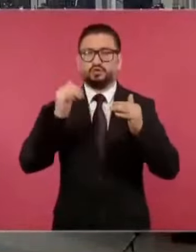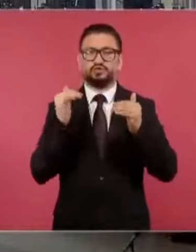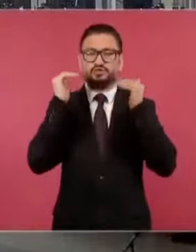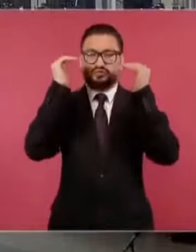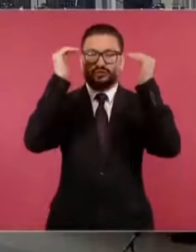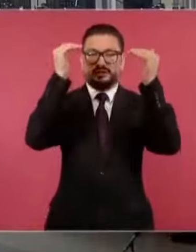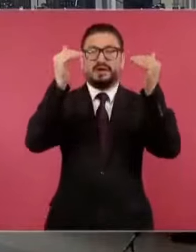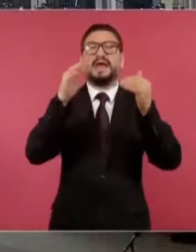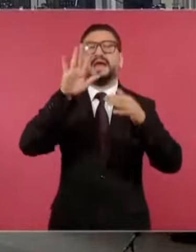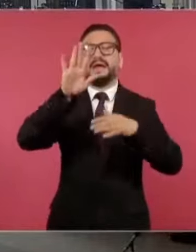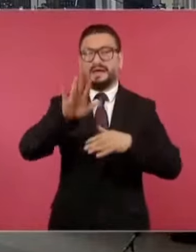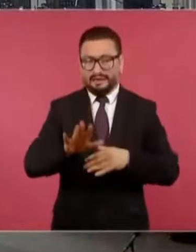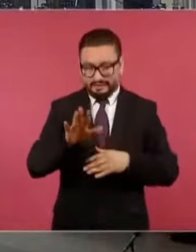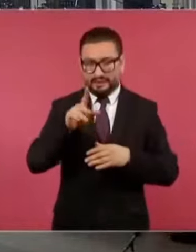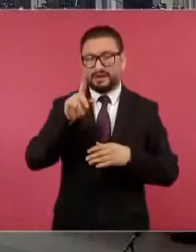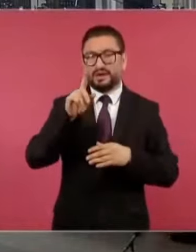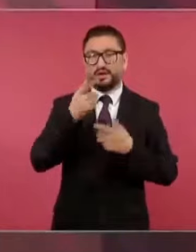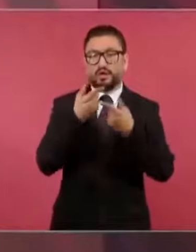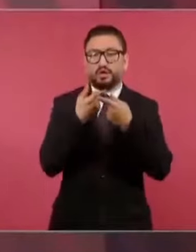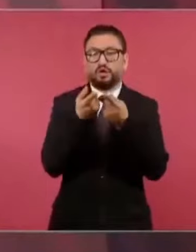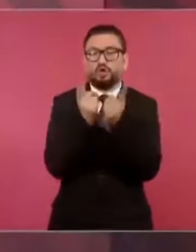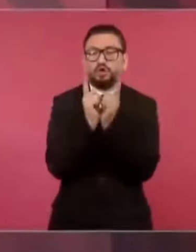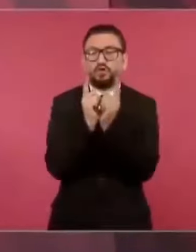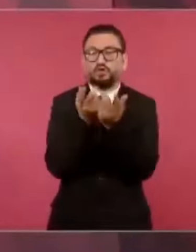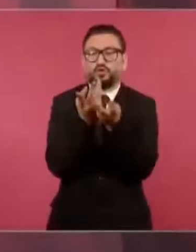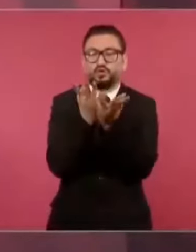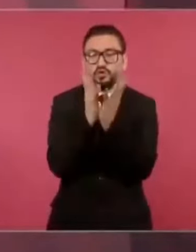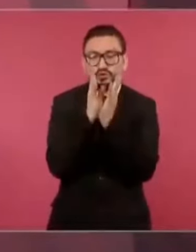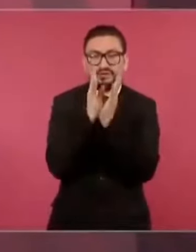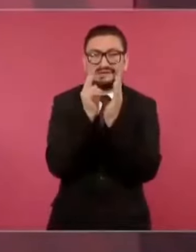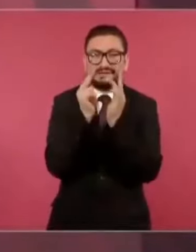Consejo Mexicano de Negocios. Estaban de acuerdo.